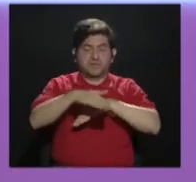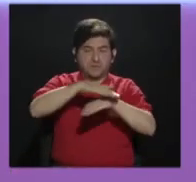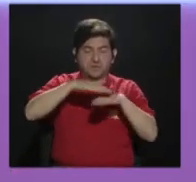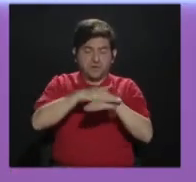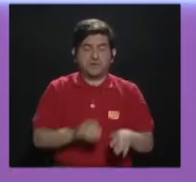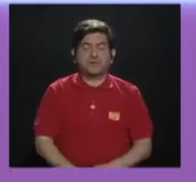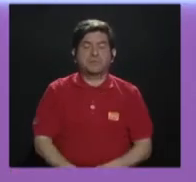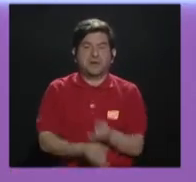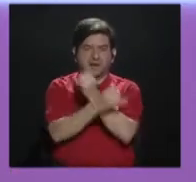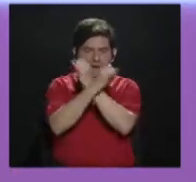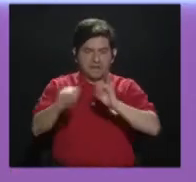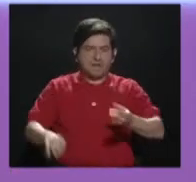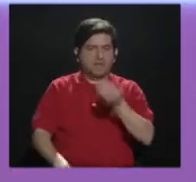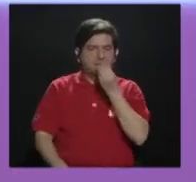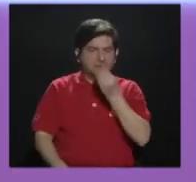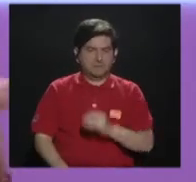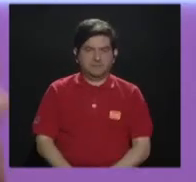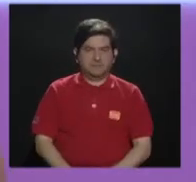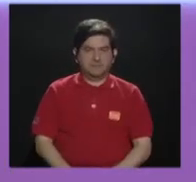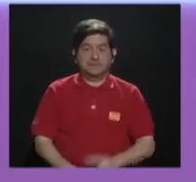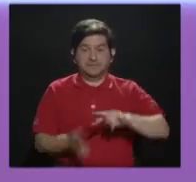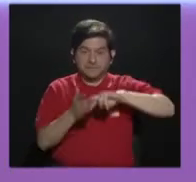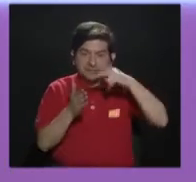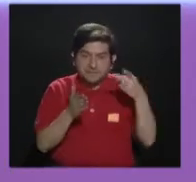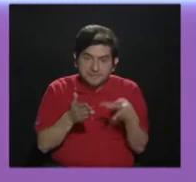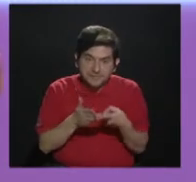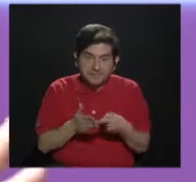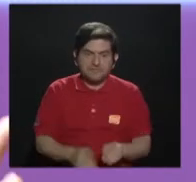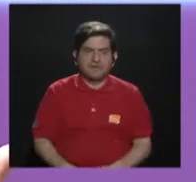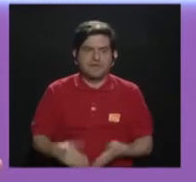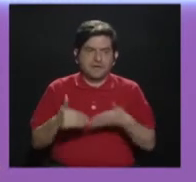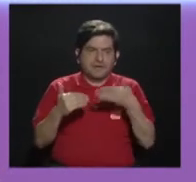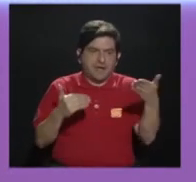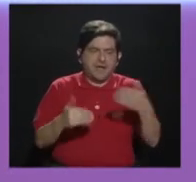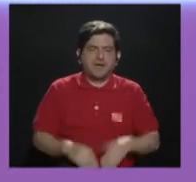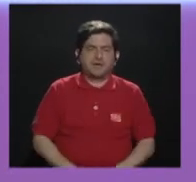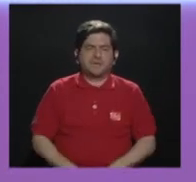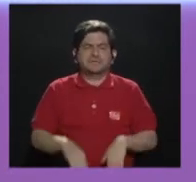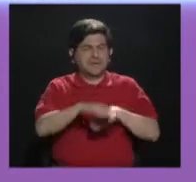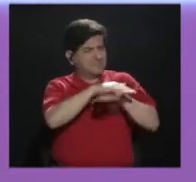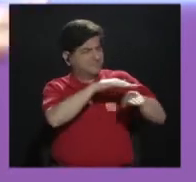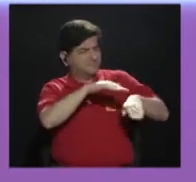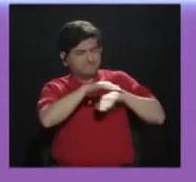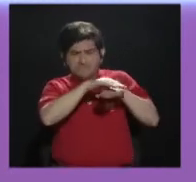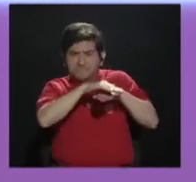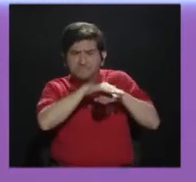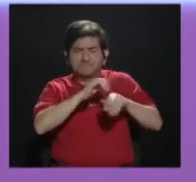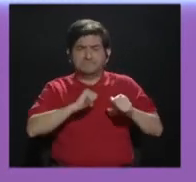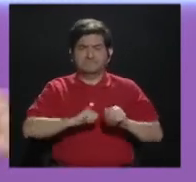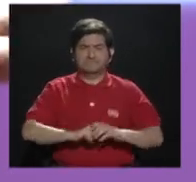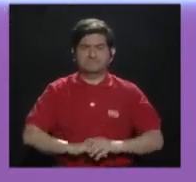soberanía alimentaria. Entonces estamos como en cosas muy esenciales. Uh-huh. Y